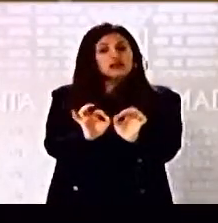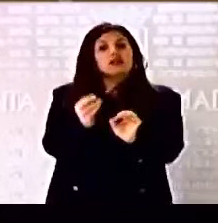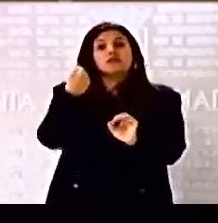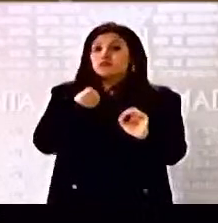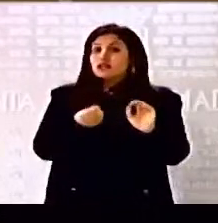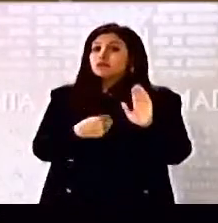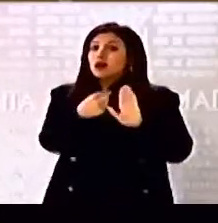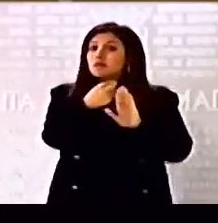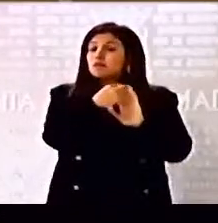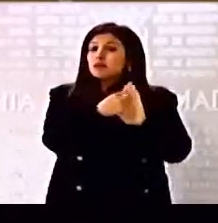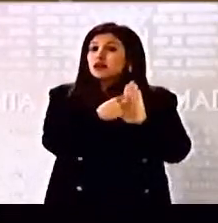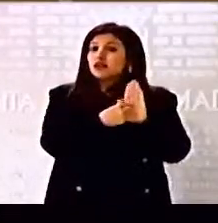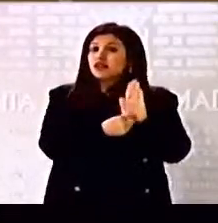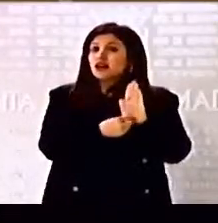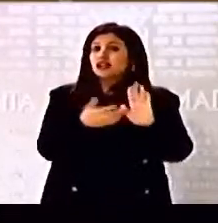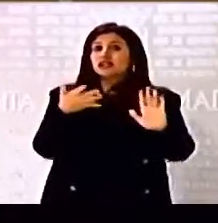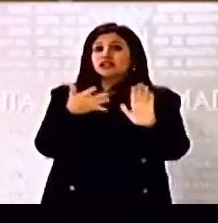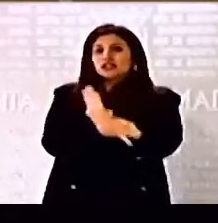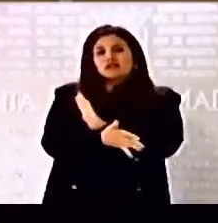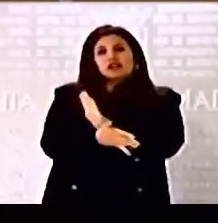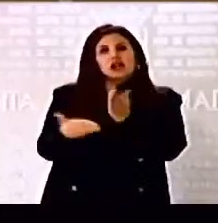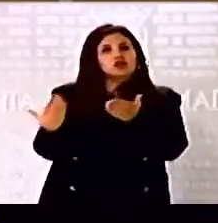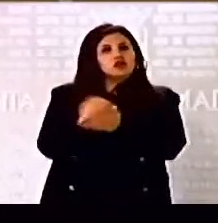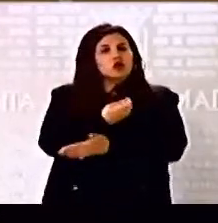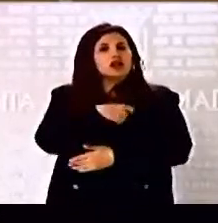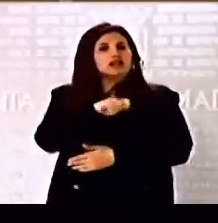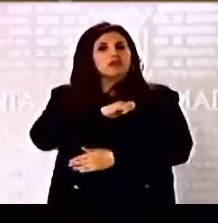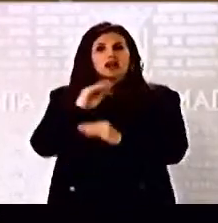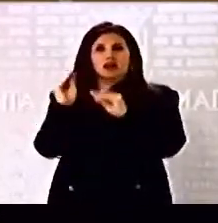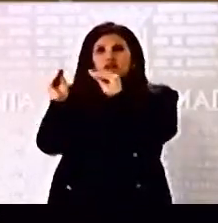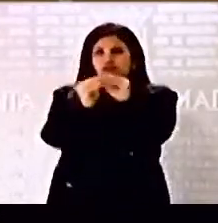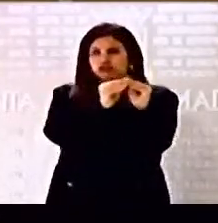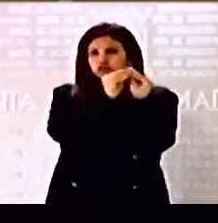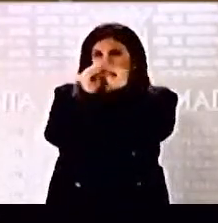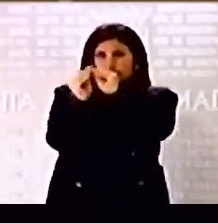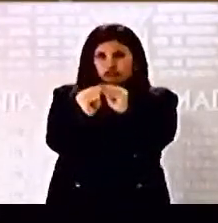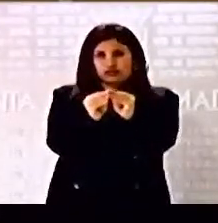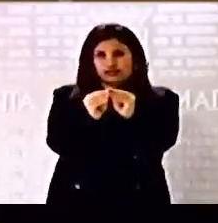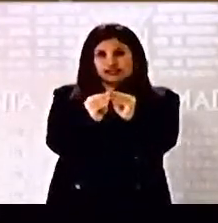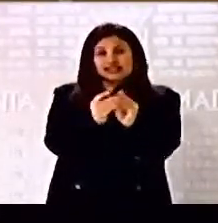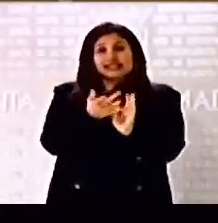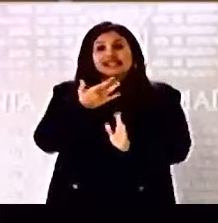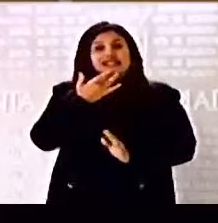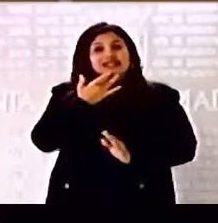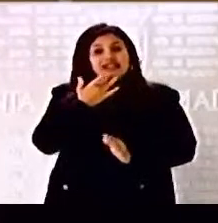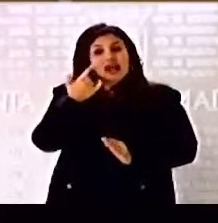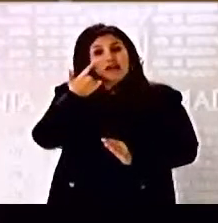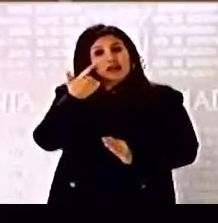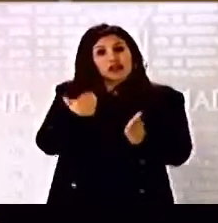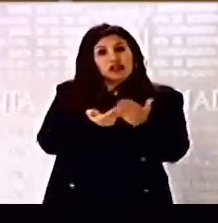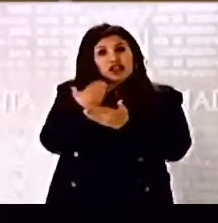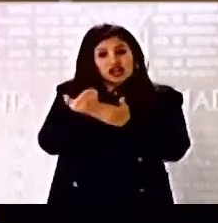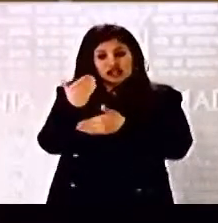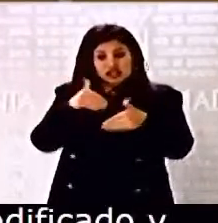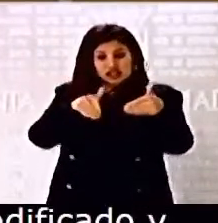que son un conjunto de mínimos para todo el país que, si lo viésemos necesario en los próximos días,